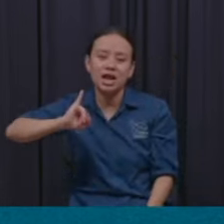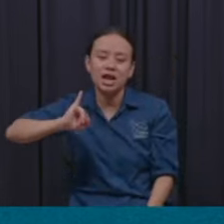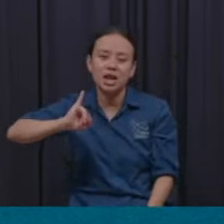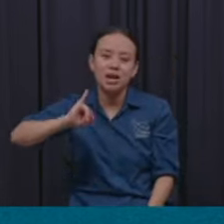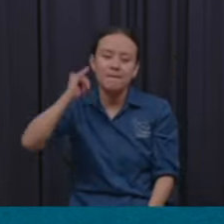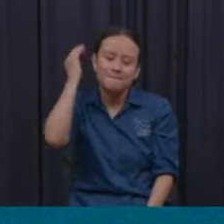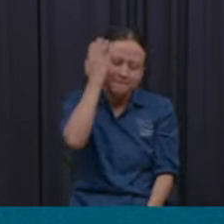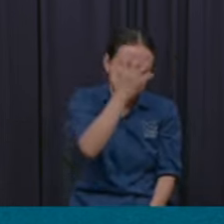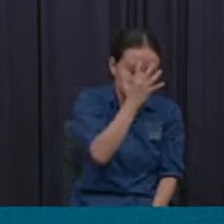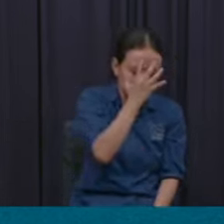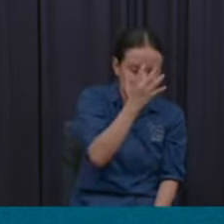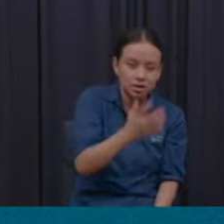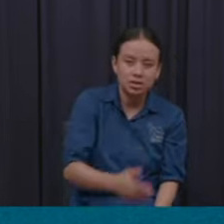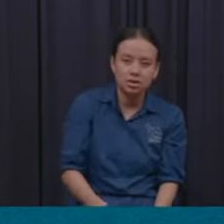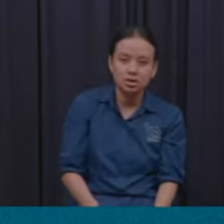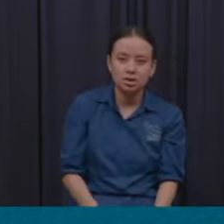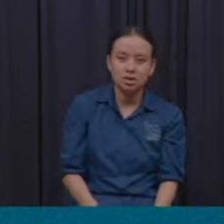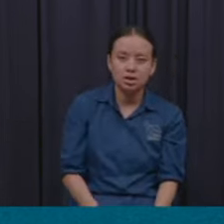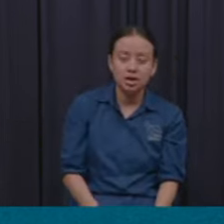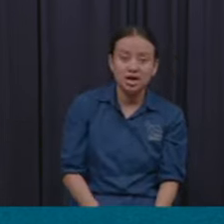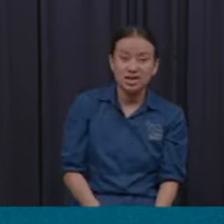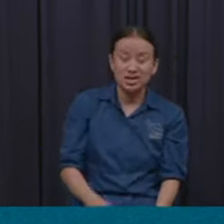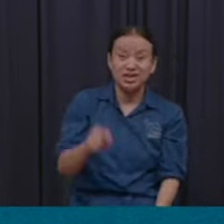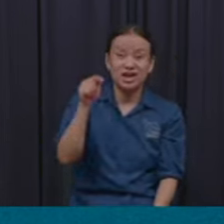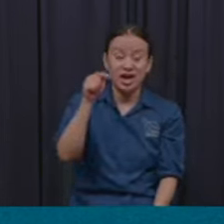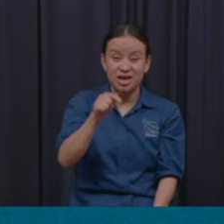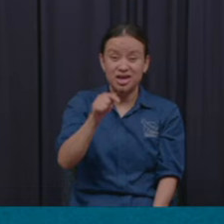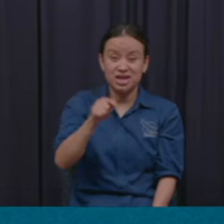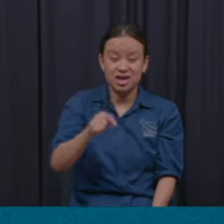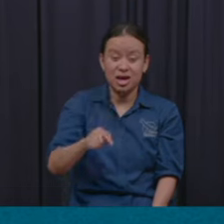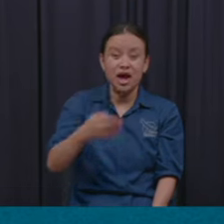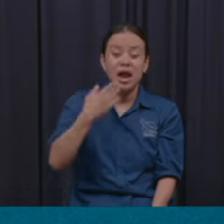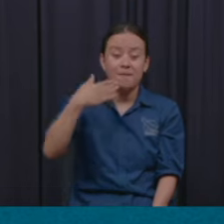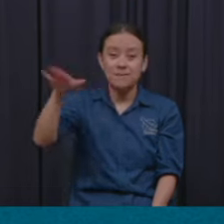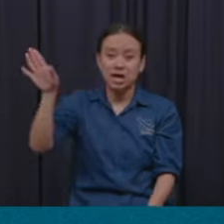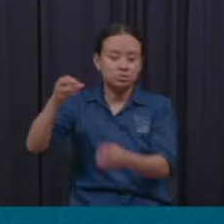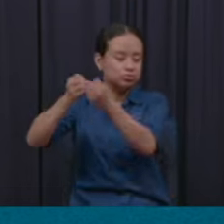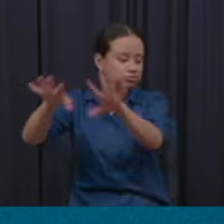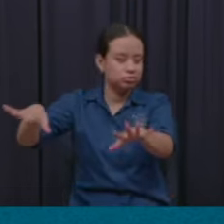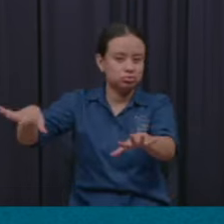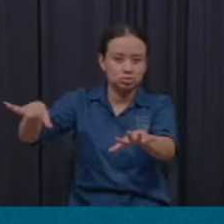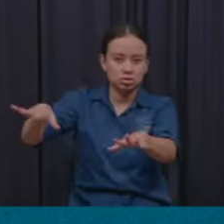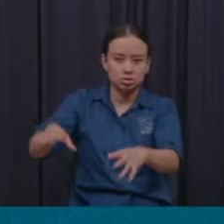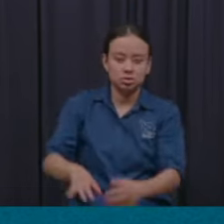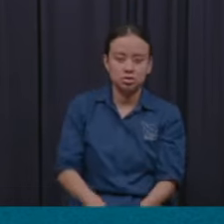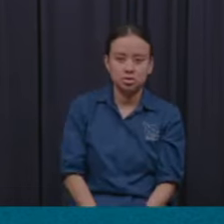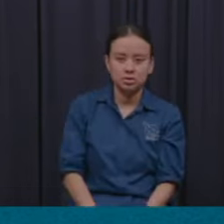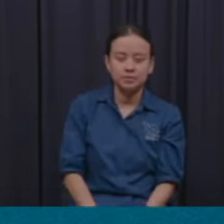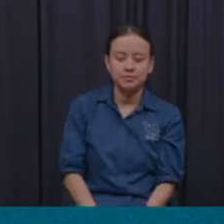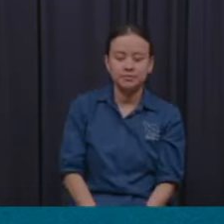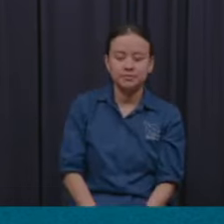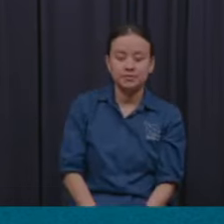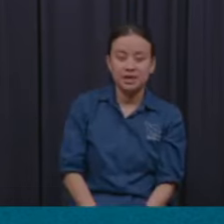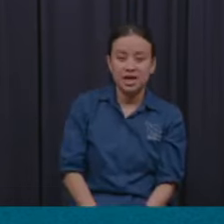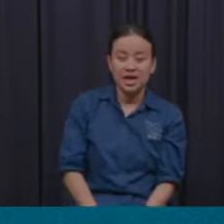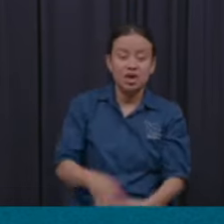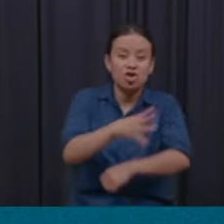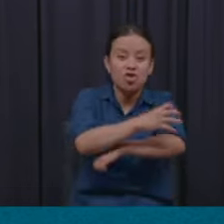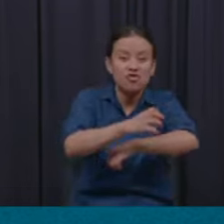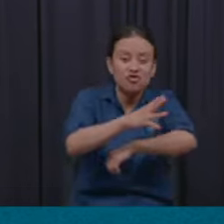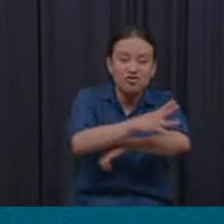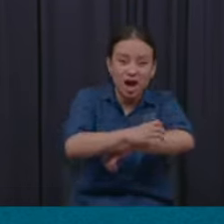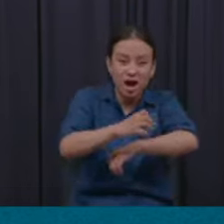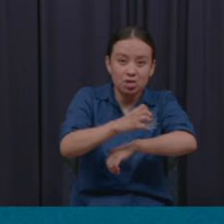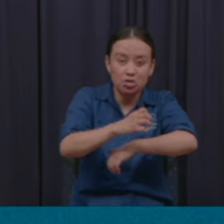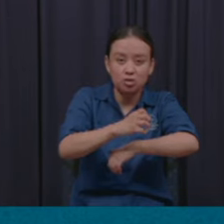pecado. Y aún han quebrantado mi pacto que yo les mandé. Y también han tomado el